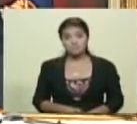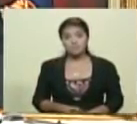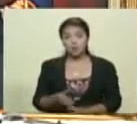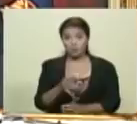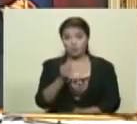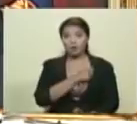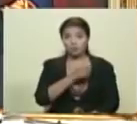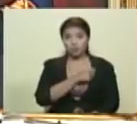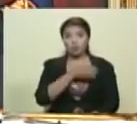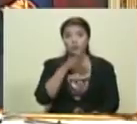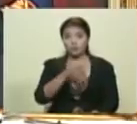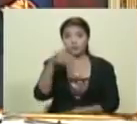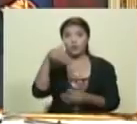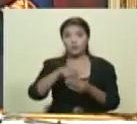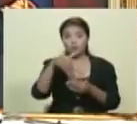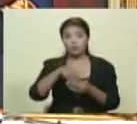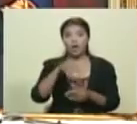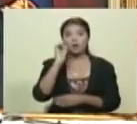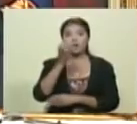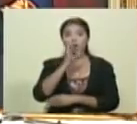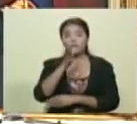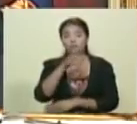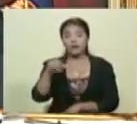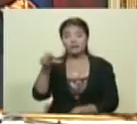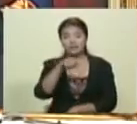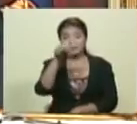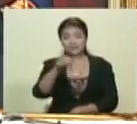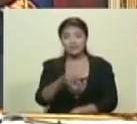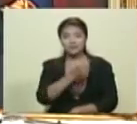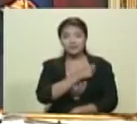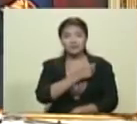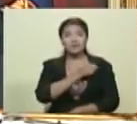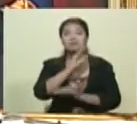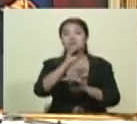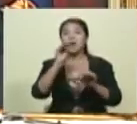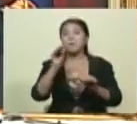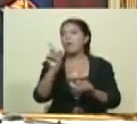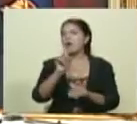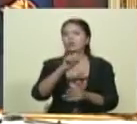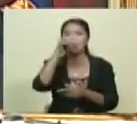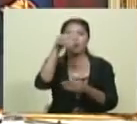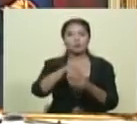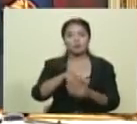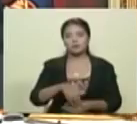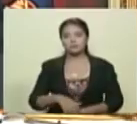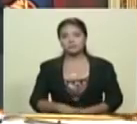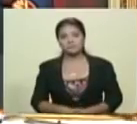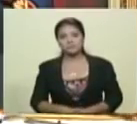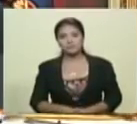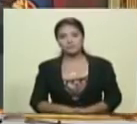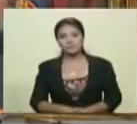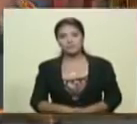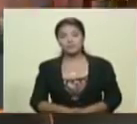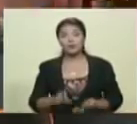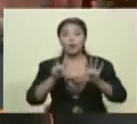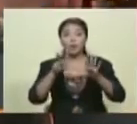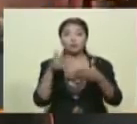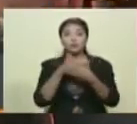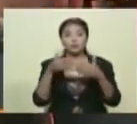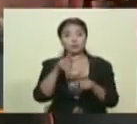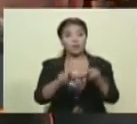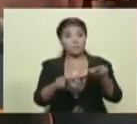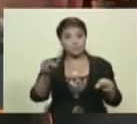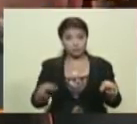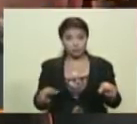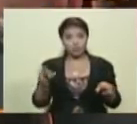votar. Y la Conferencia Episcopal aquí llamó a sabotear y a no votar. Más de 8 millones largos, eso